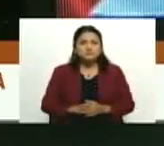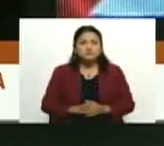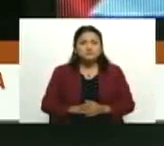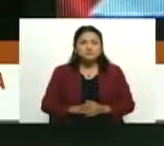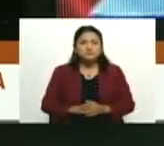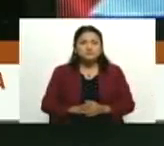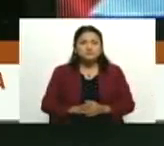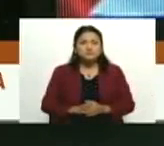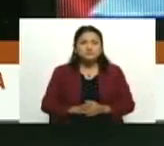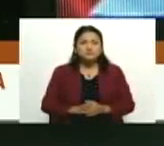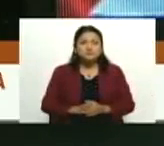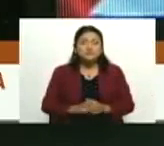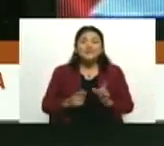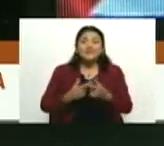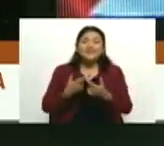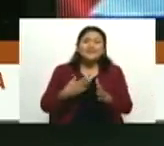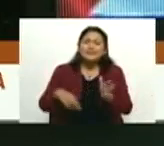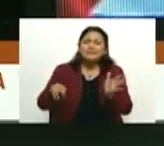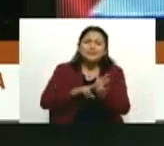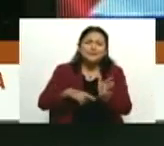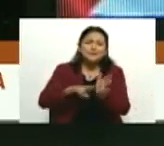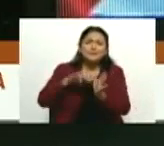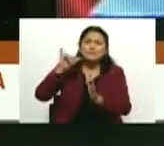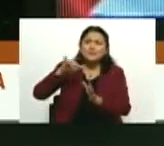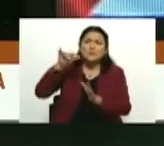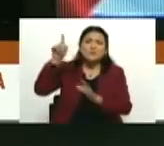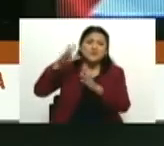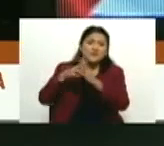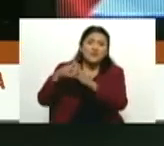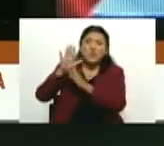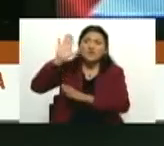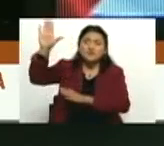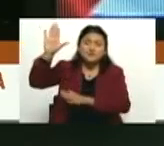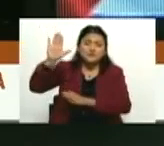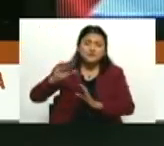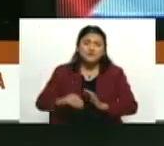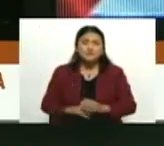Y repiten, y repiten, y repiten.